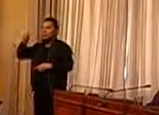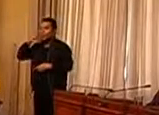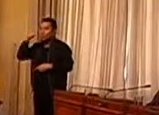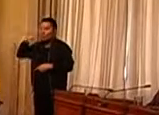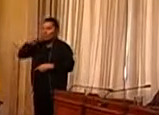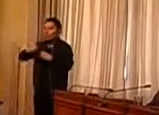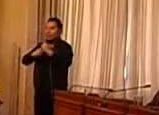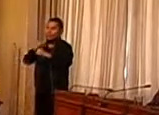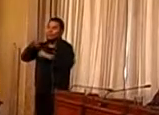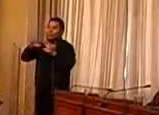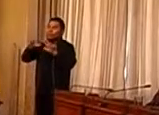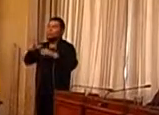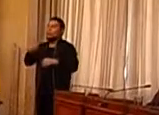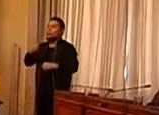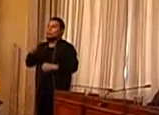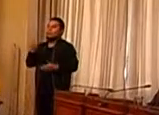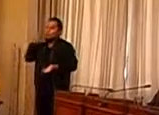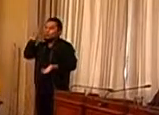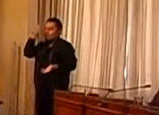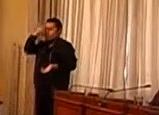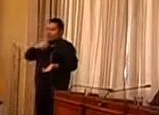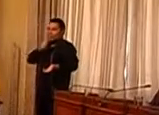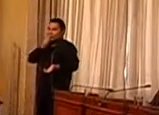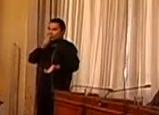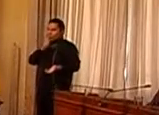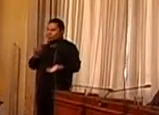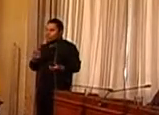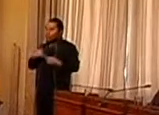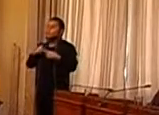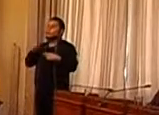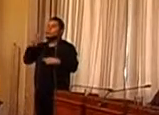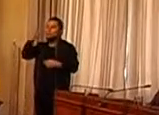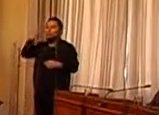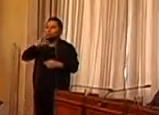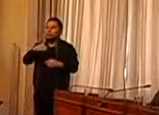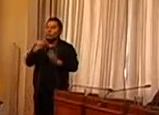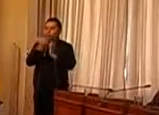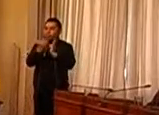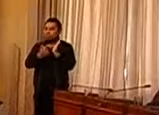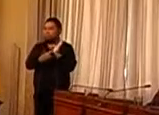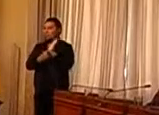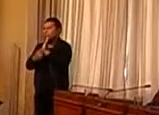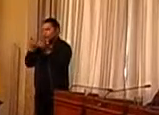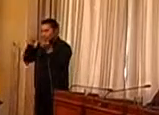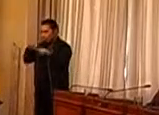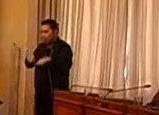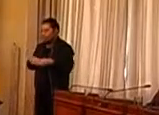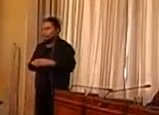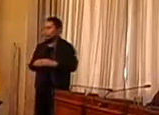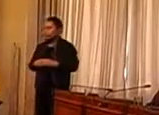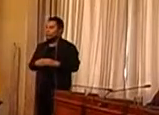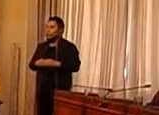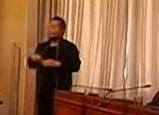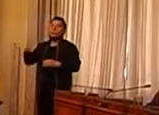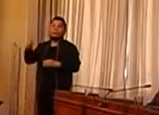del 2018 por motivos personales, de conformidad con las consideraciones expuestas en el presente acuerdo. Al